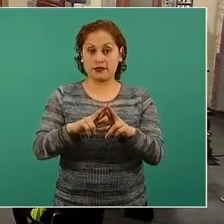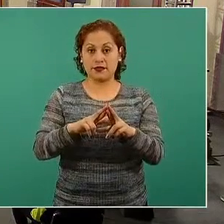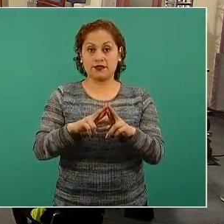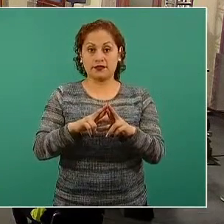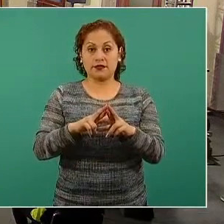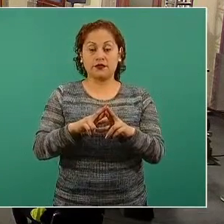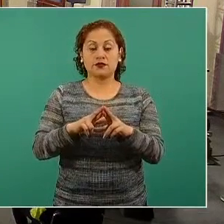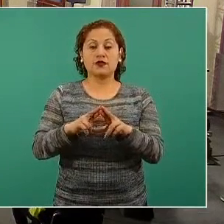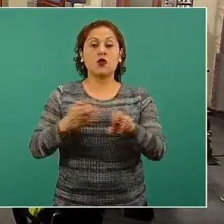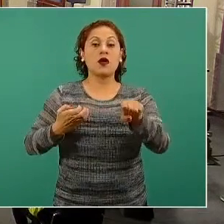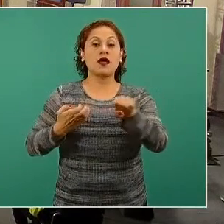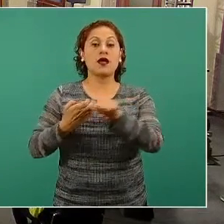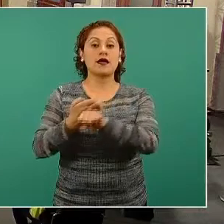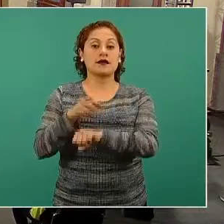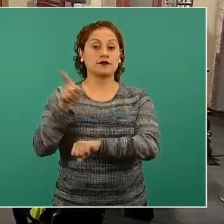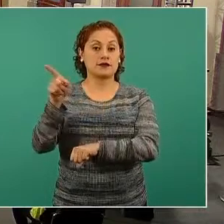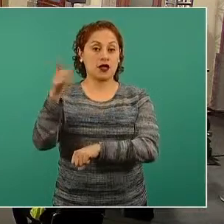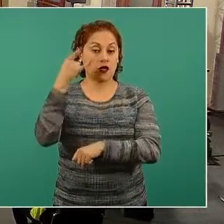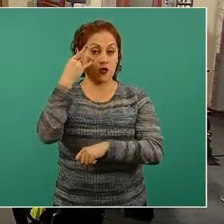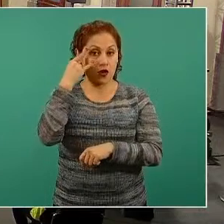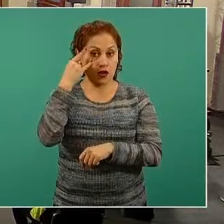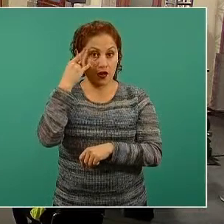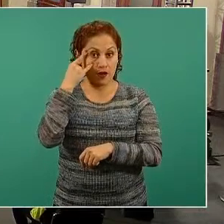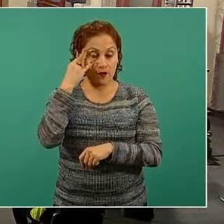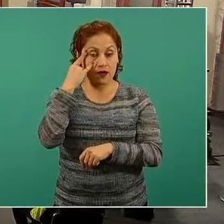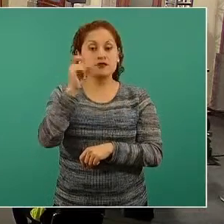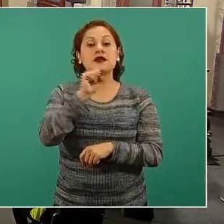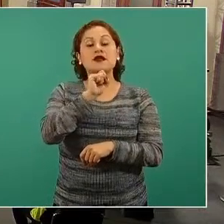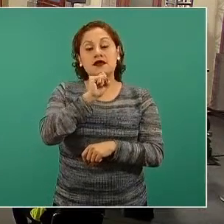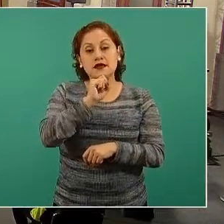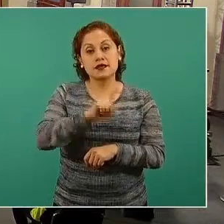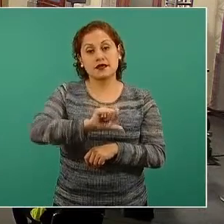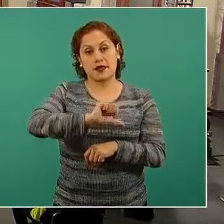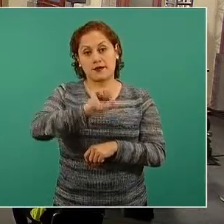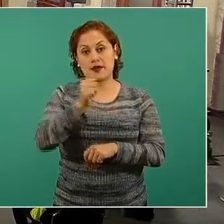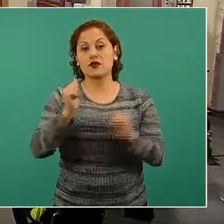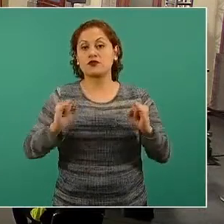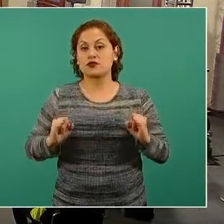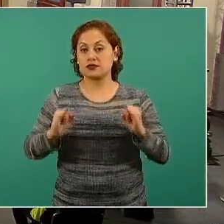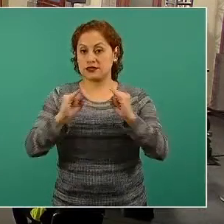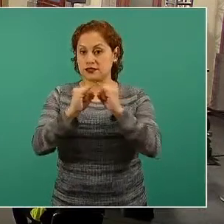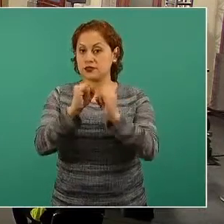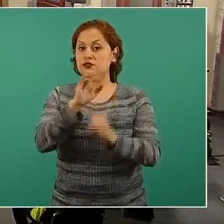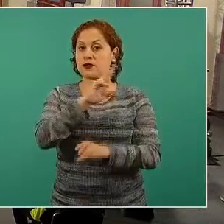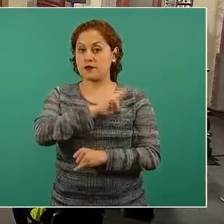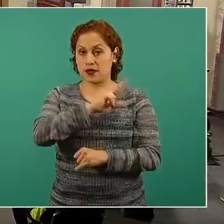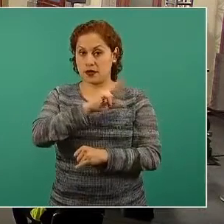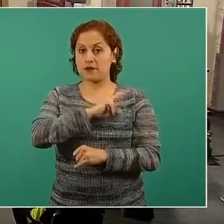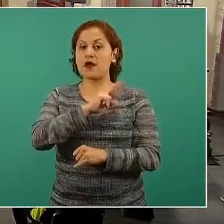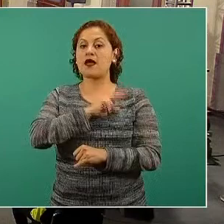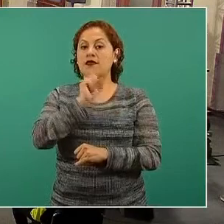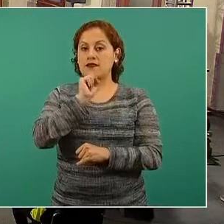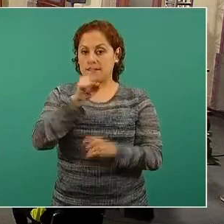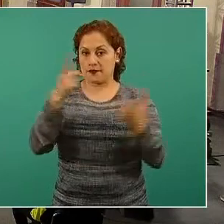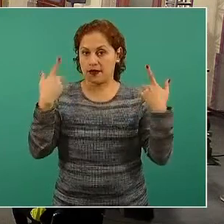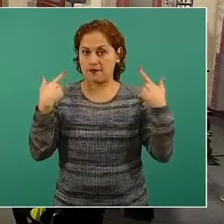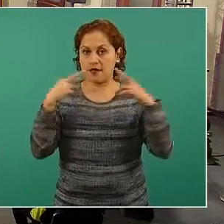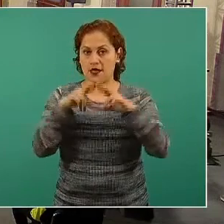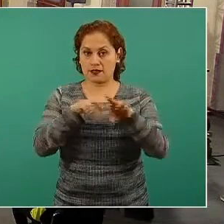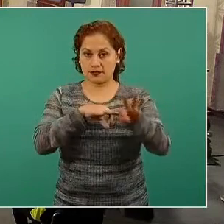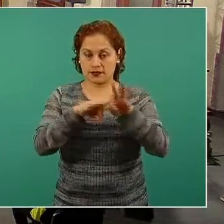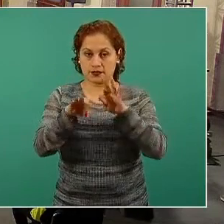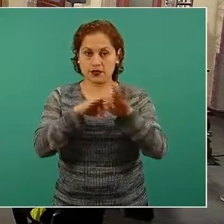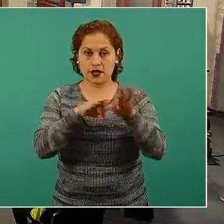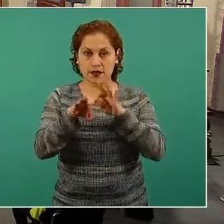de Campeche y también obviamente de las diferentes instituciones privadas que ofrecen este tipo de servicios educativos